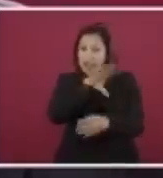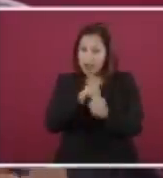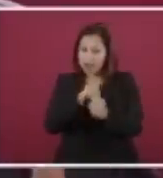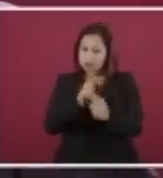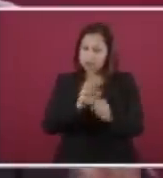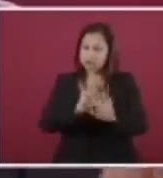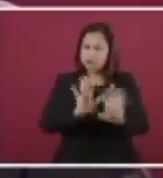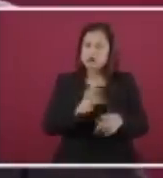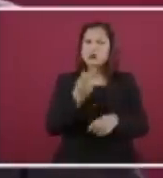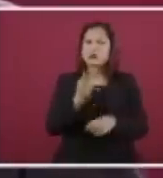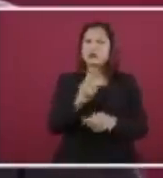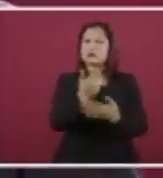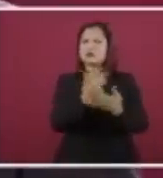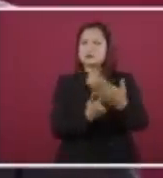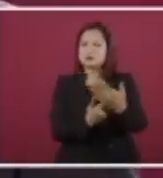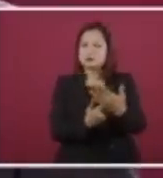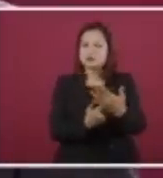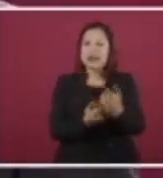pensando de que se me iba a olvidar.